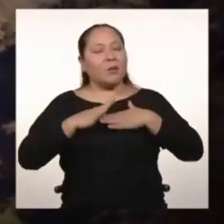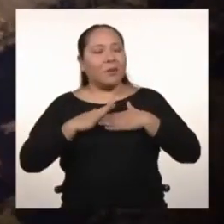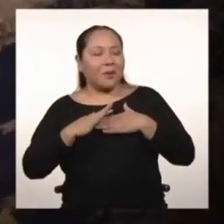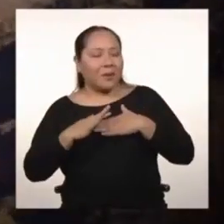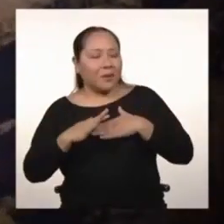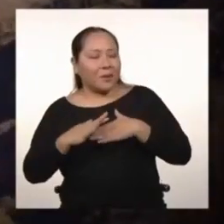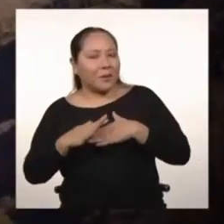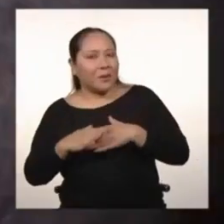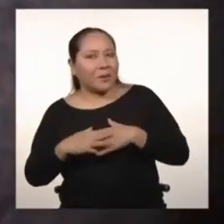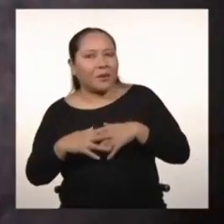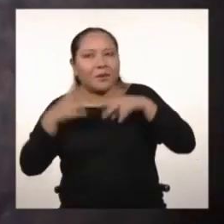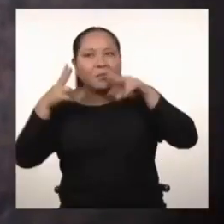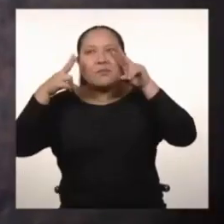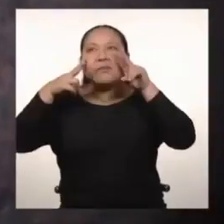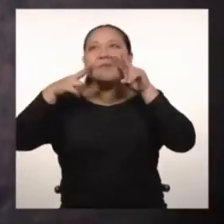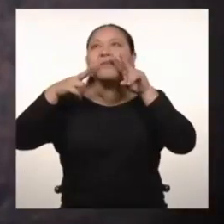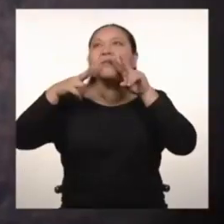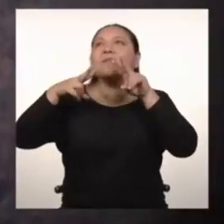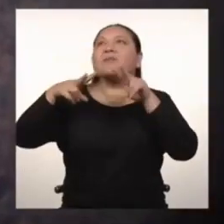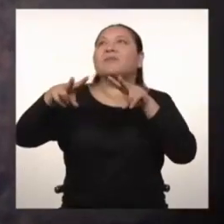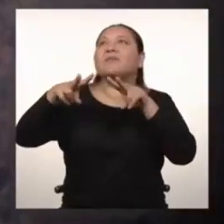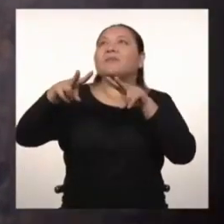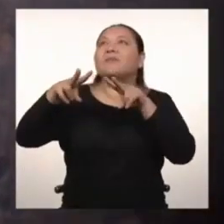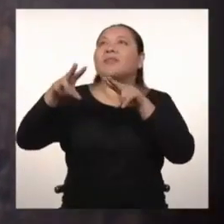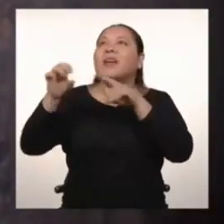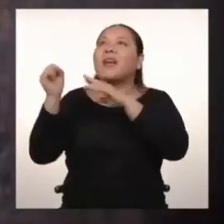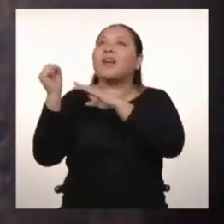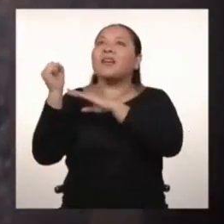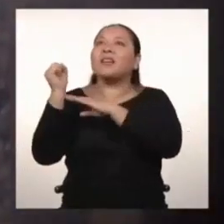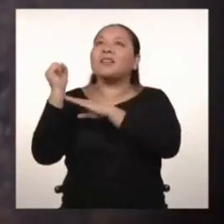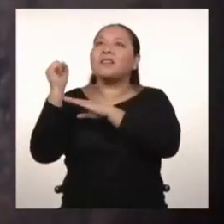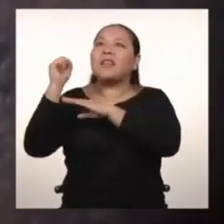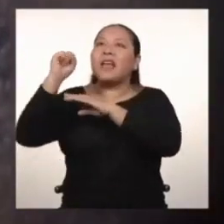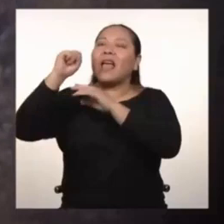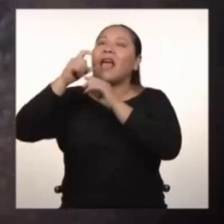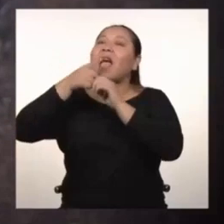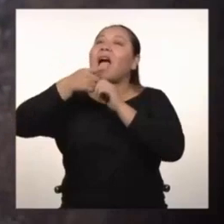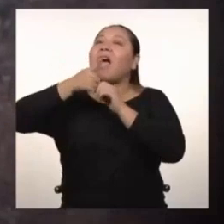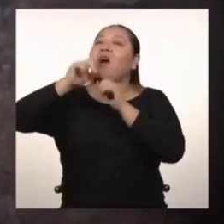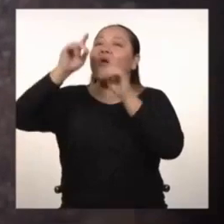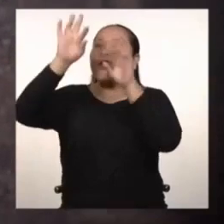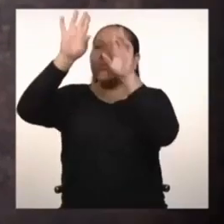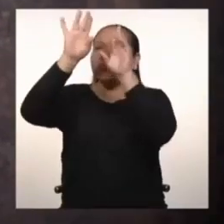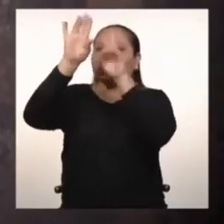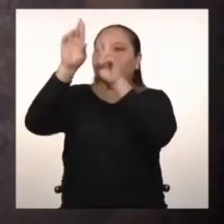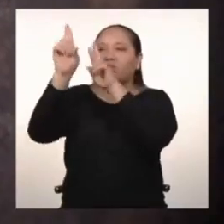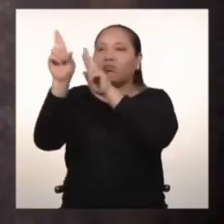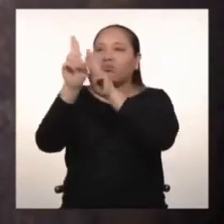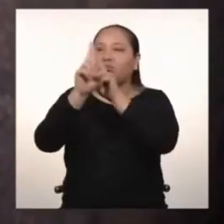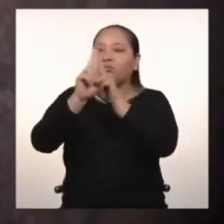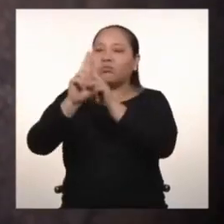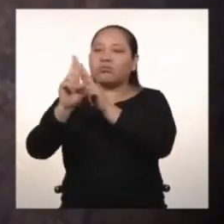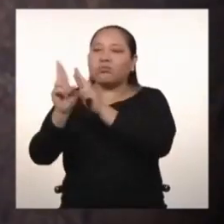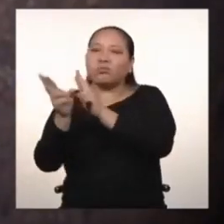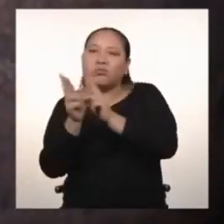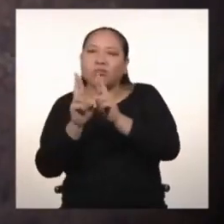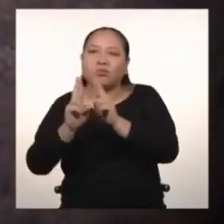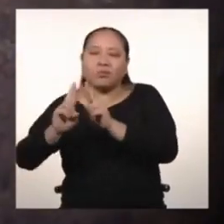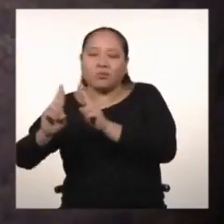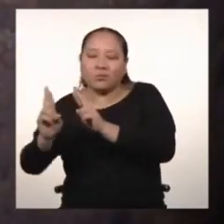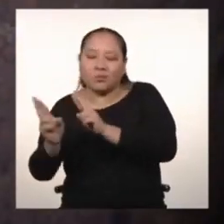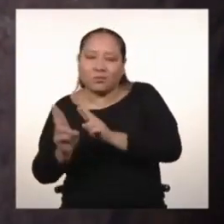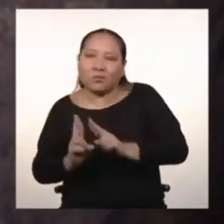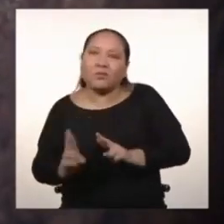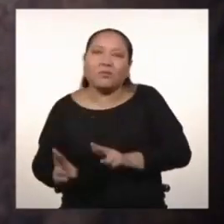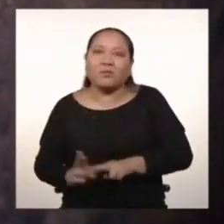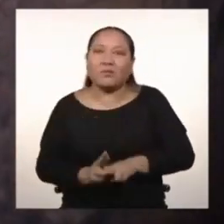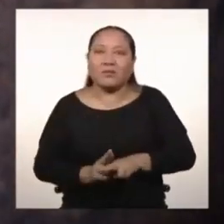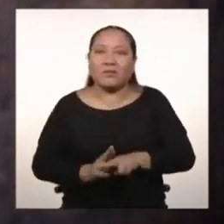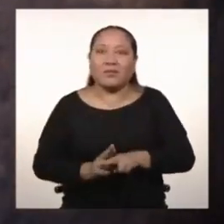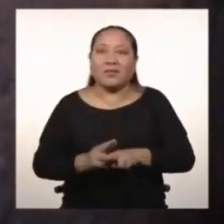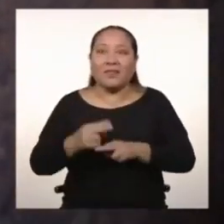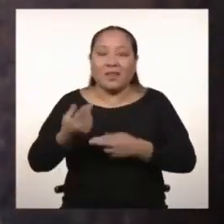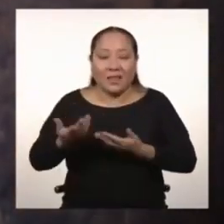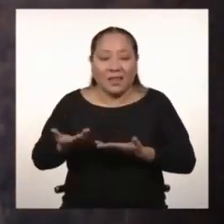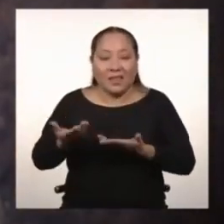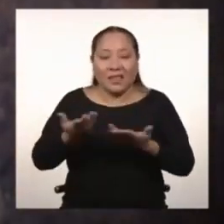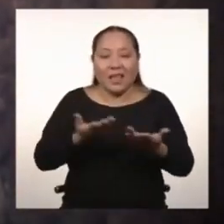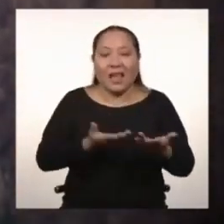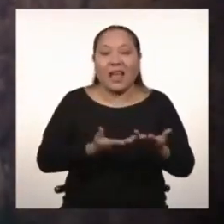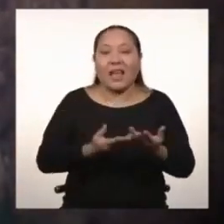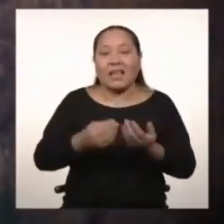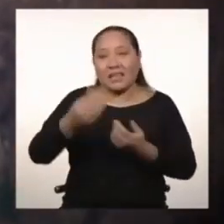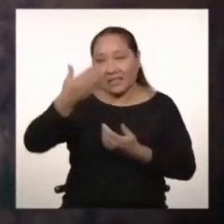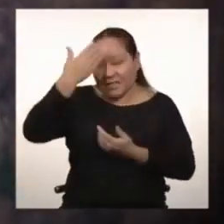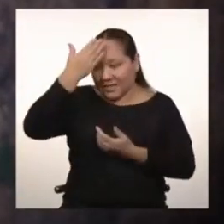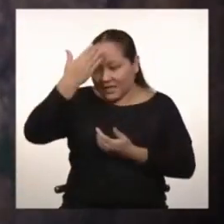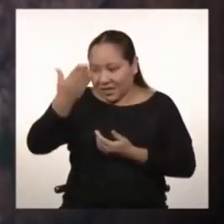calmadas, para ver caer frente a él ese manantial de plata que desde lo alto se precipitaba ofrendoso al señor de los